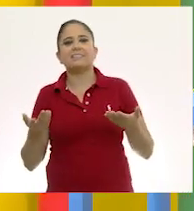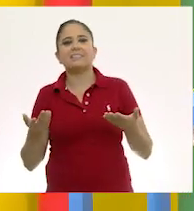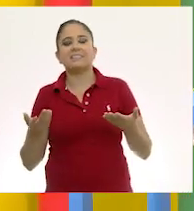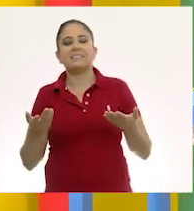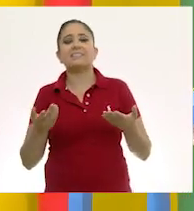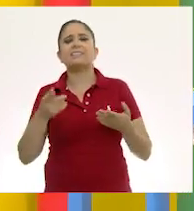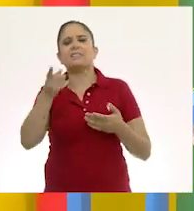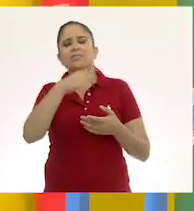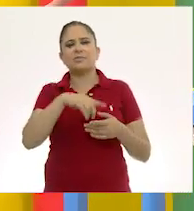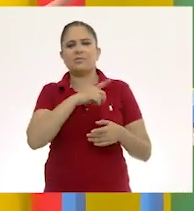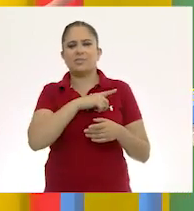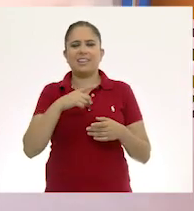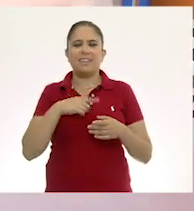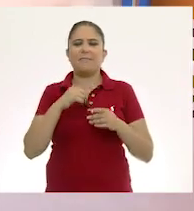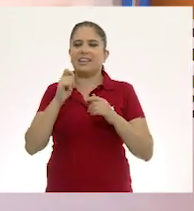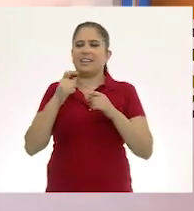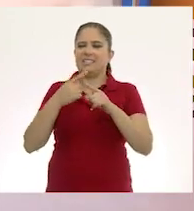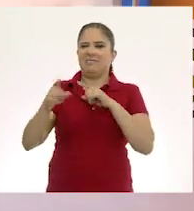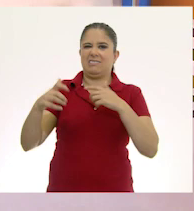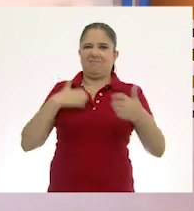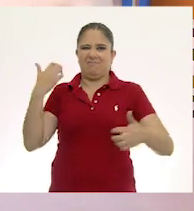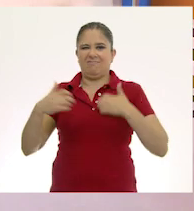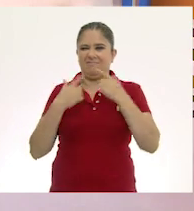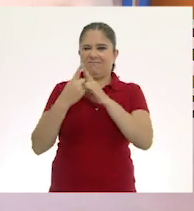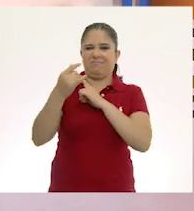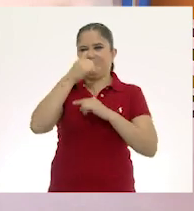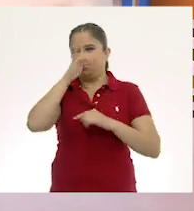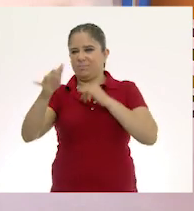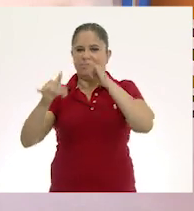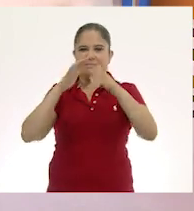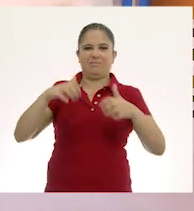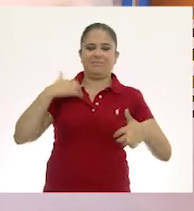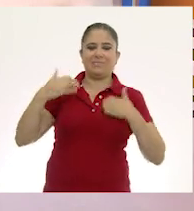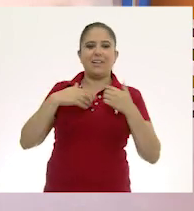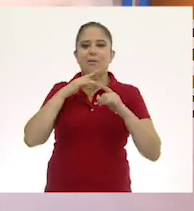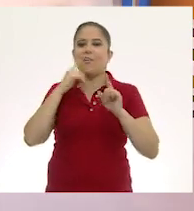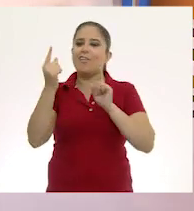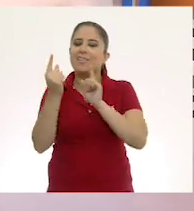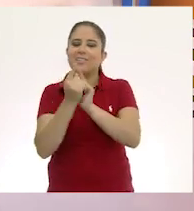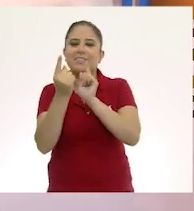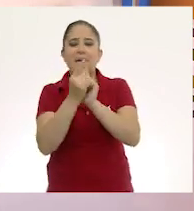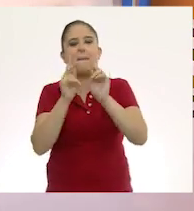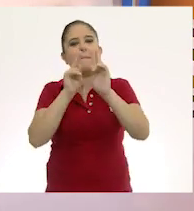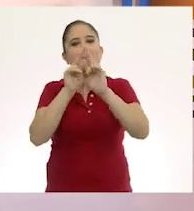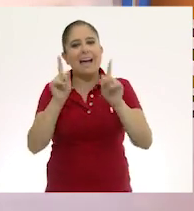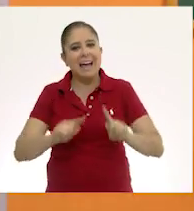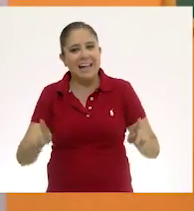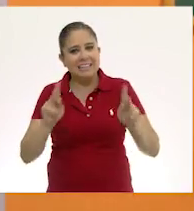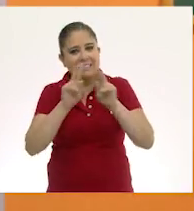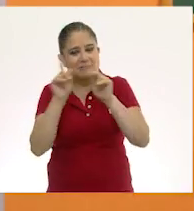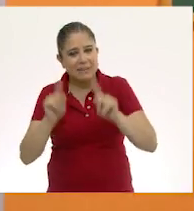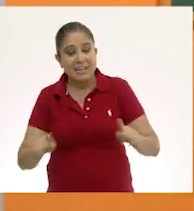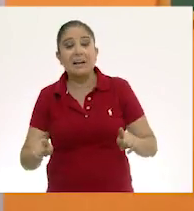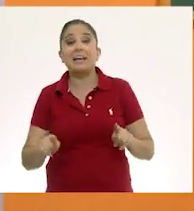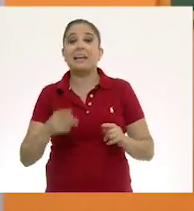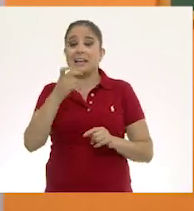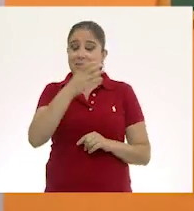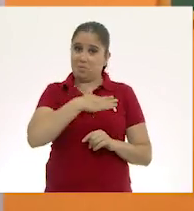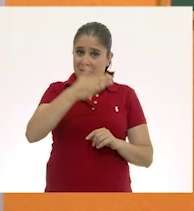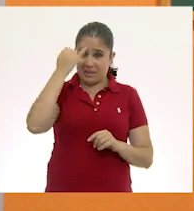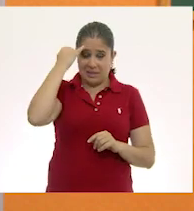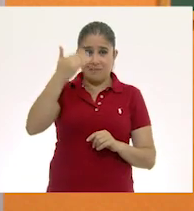que alijemos un poquito esas diferencias que luego se dan por estar juntos. Claro, claro, claro. Esa es una muy buena